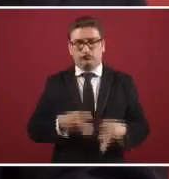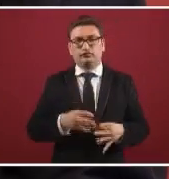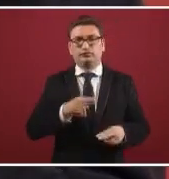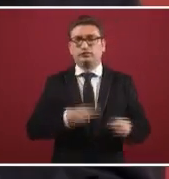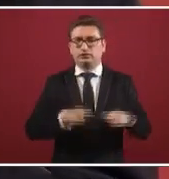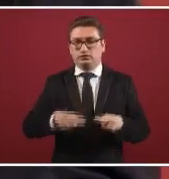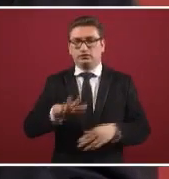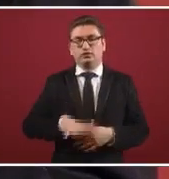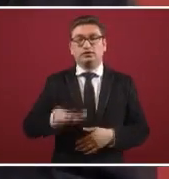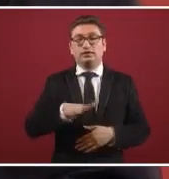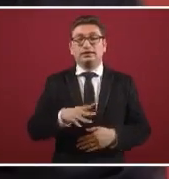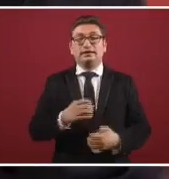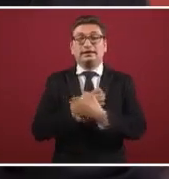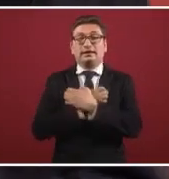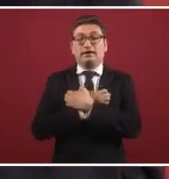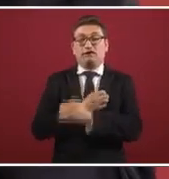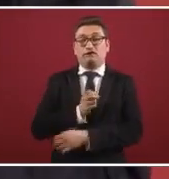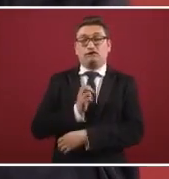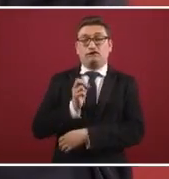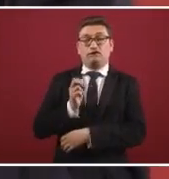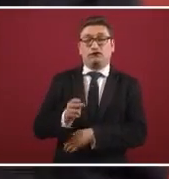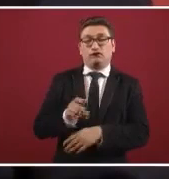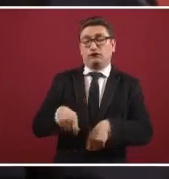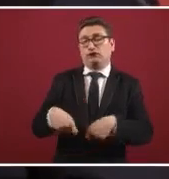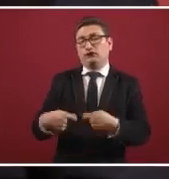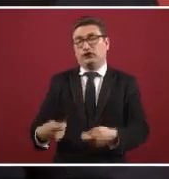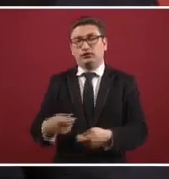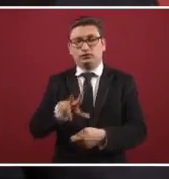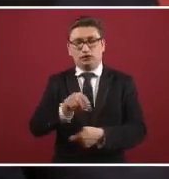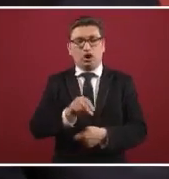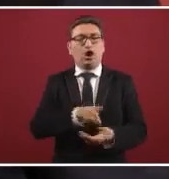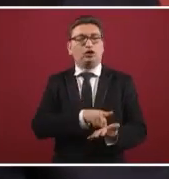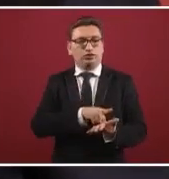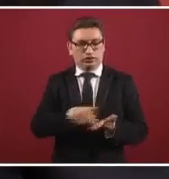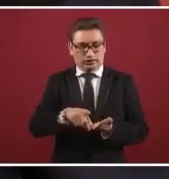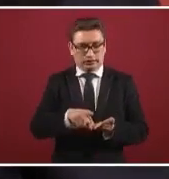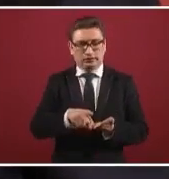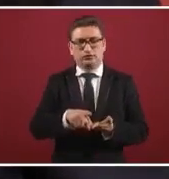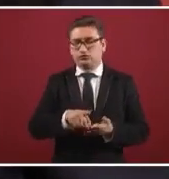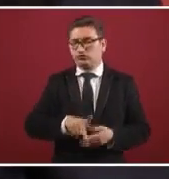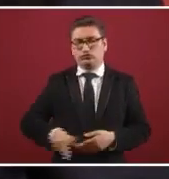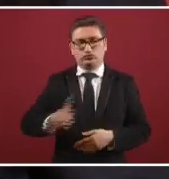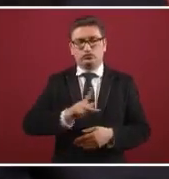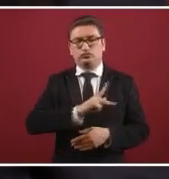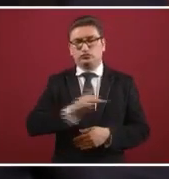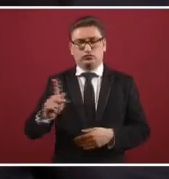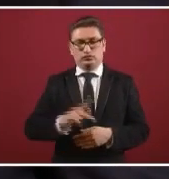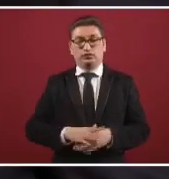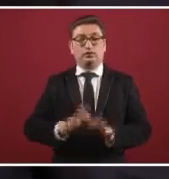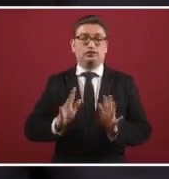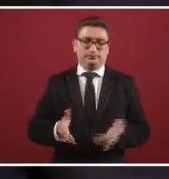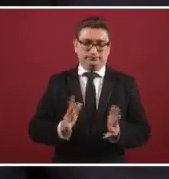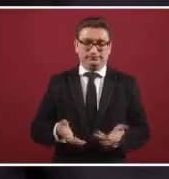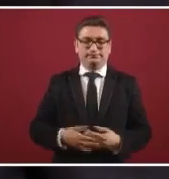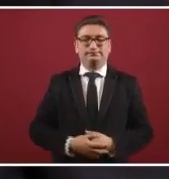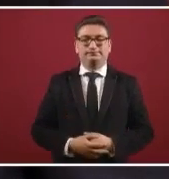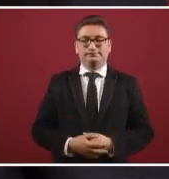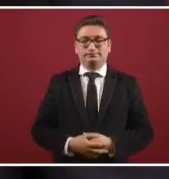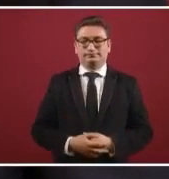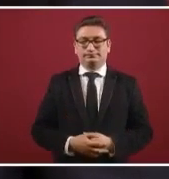La educación no es un privilegio, es un derecho de todos los mexicanos. Bueno, ahora sí,